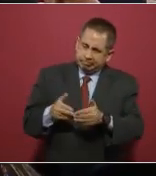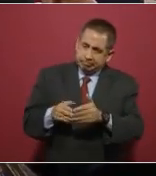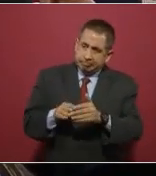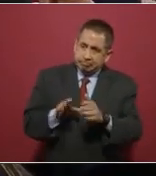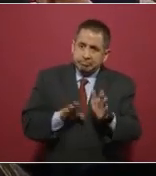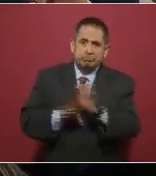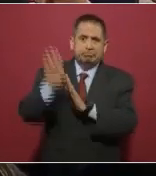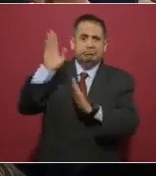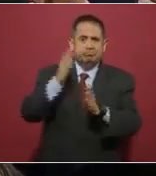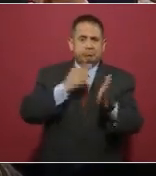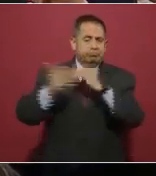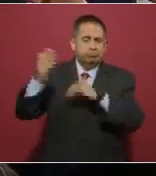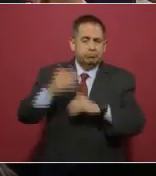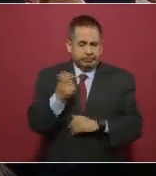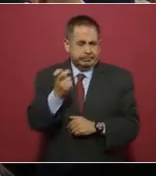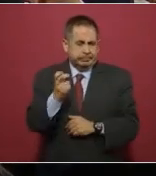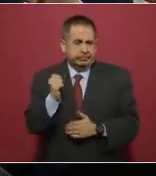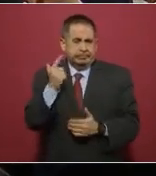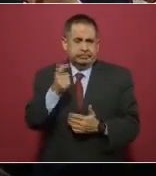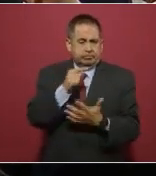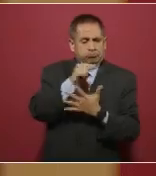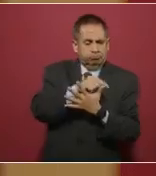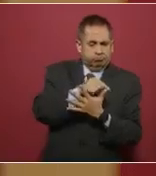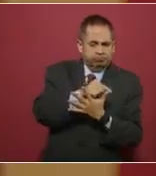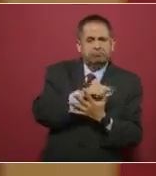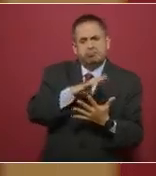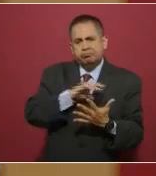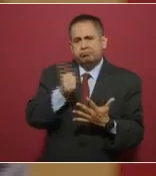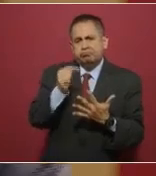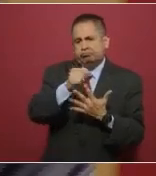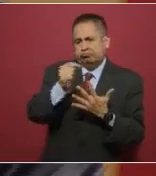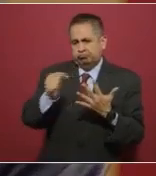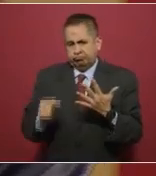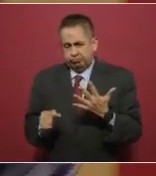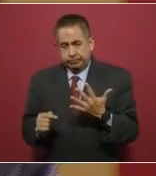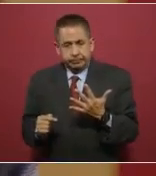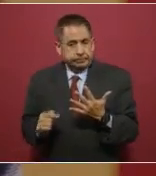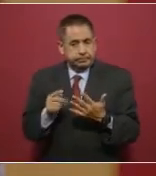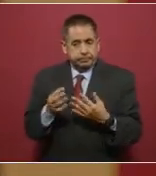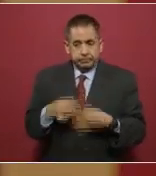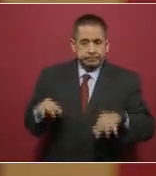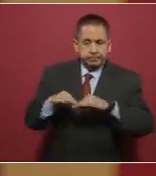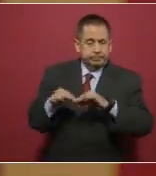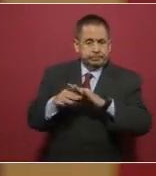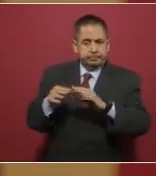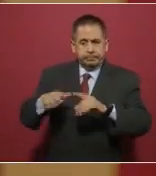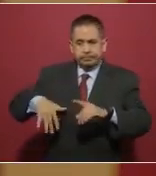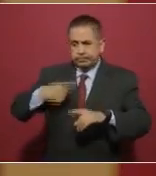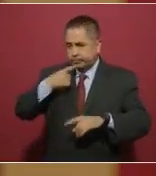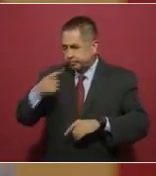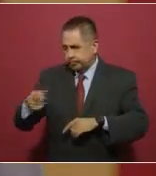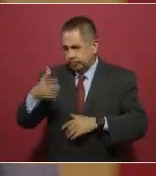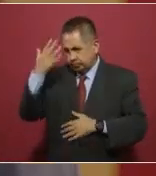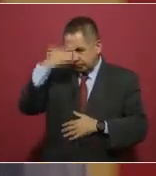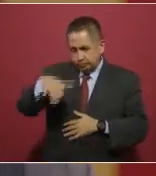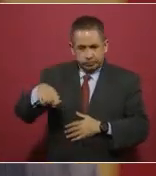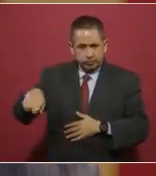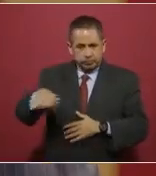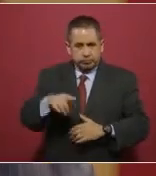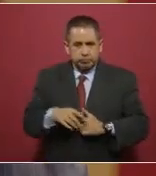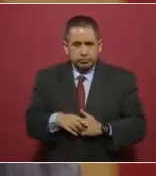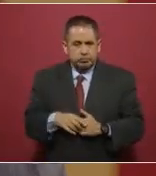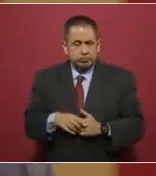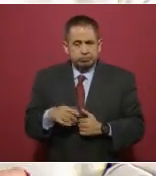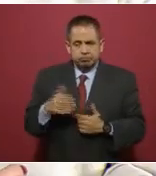Esta es una parte. Lo fundamental, como usted lo sabe,